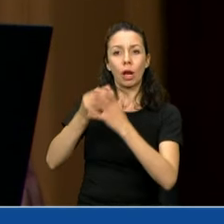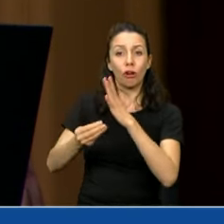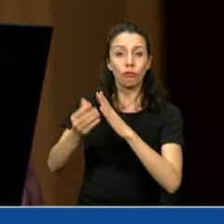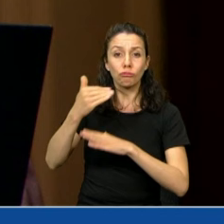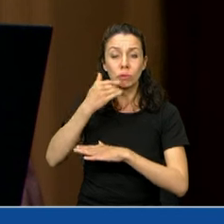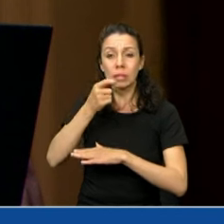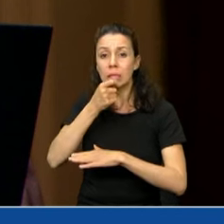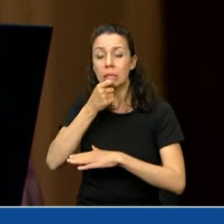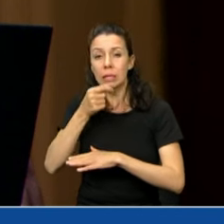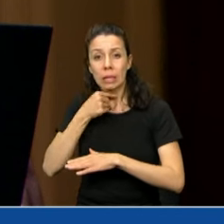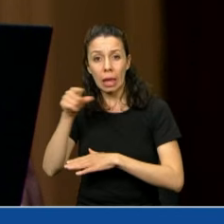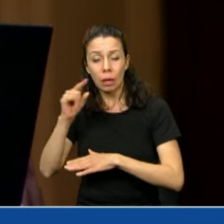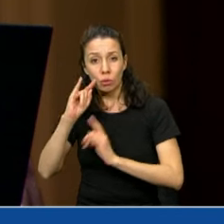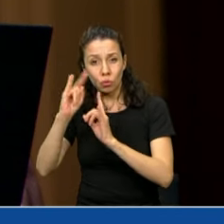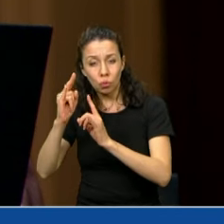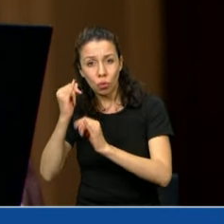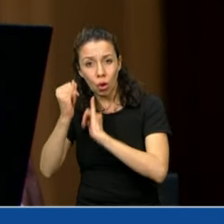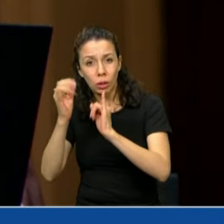leer Cómo podría quedar